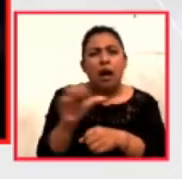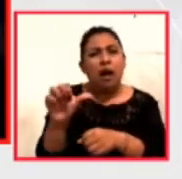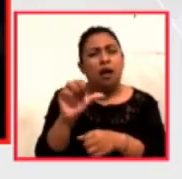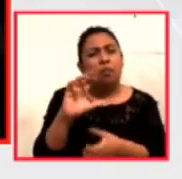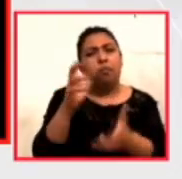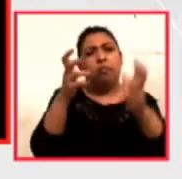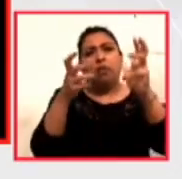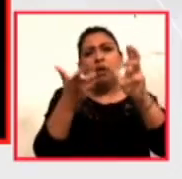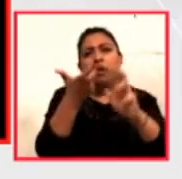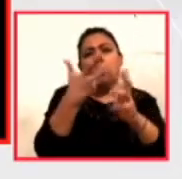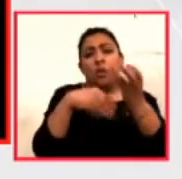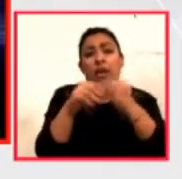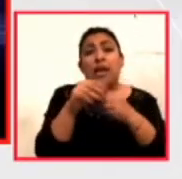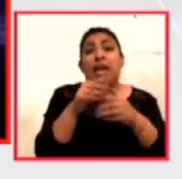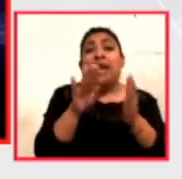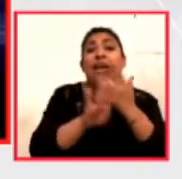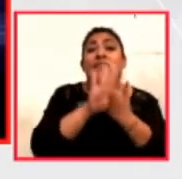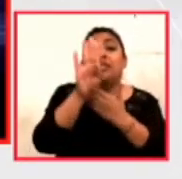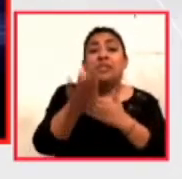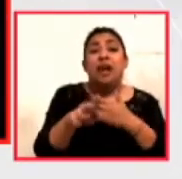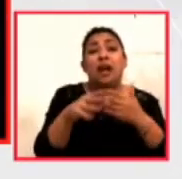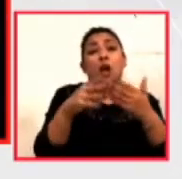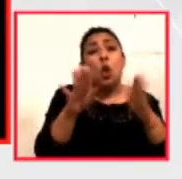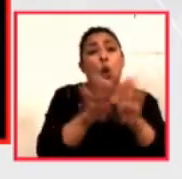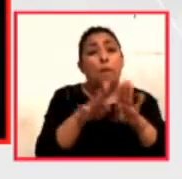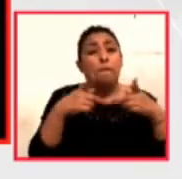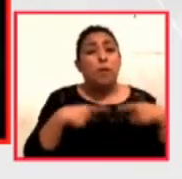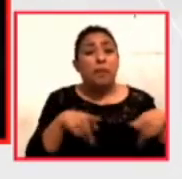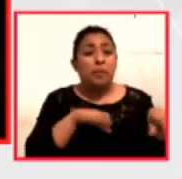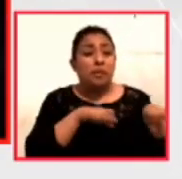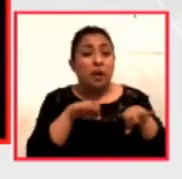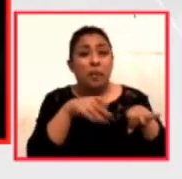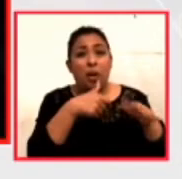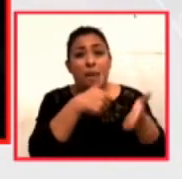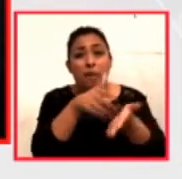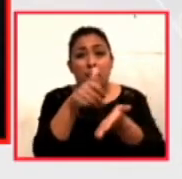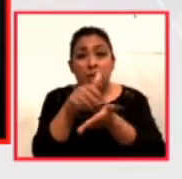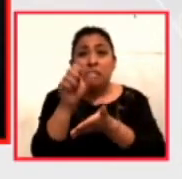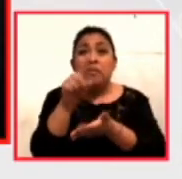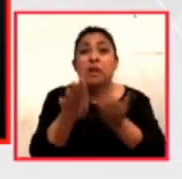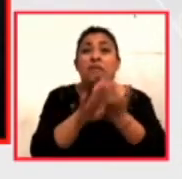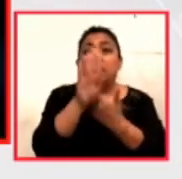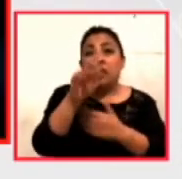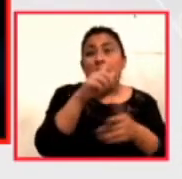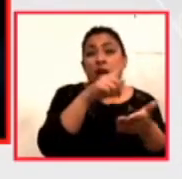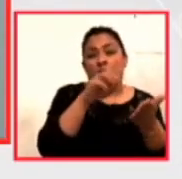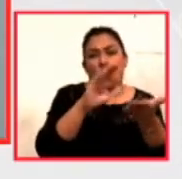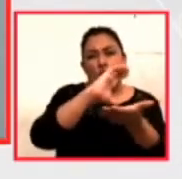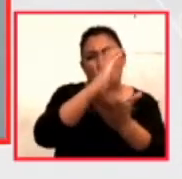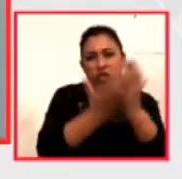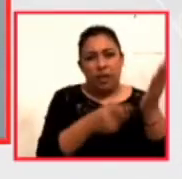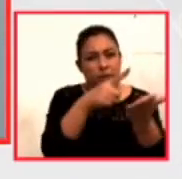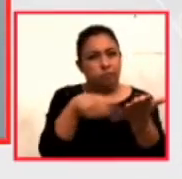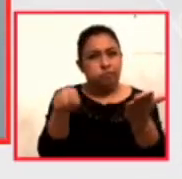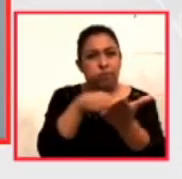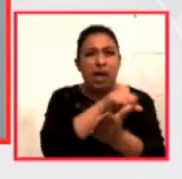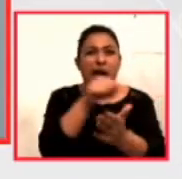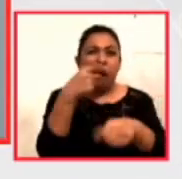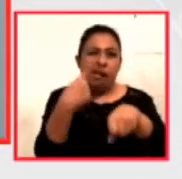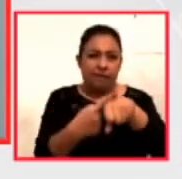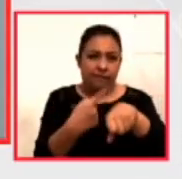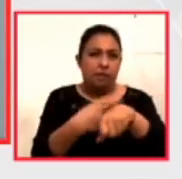más pérdidas de empleo y la cancelación de contratos provocados por la pandemia. Sí necesitamos que empiecen